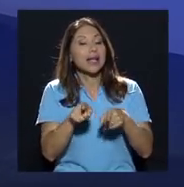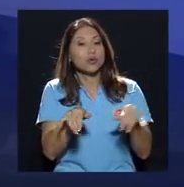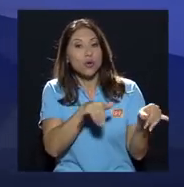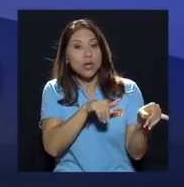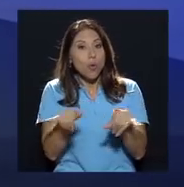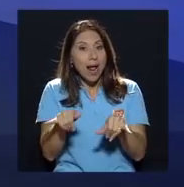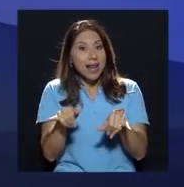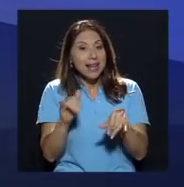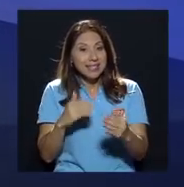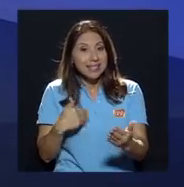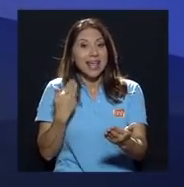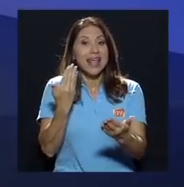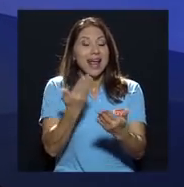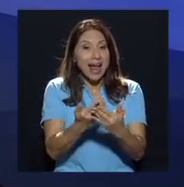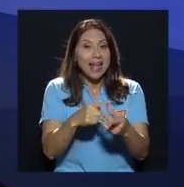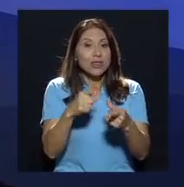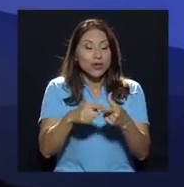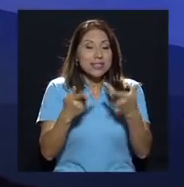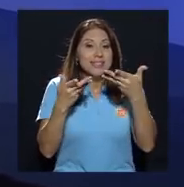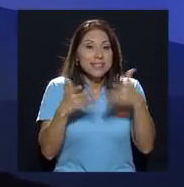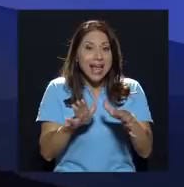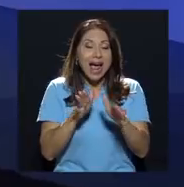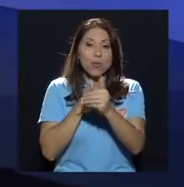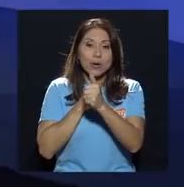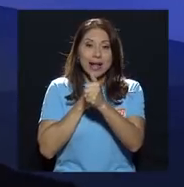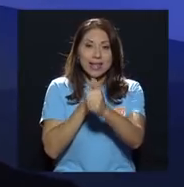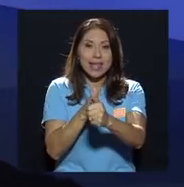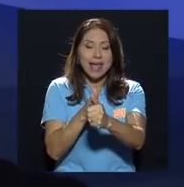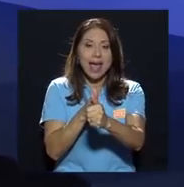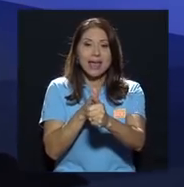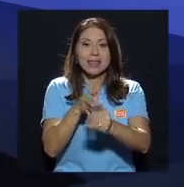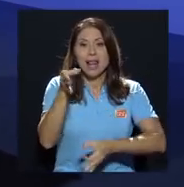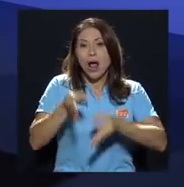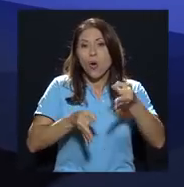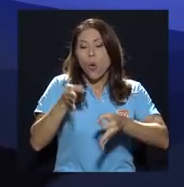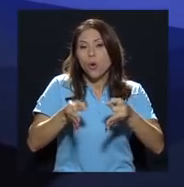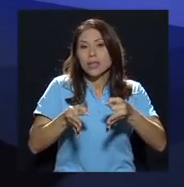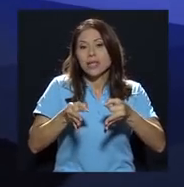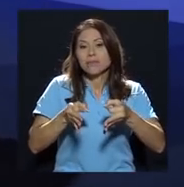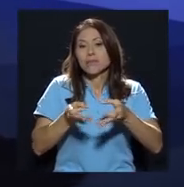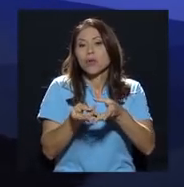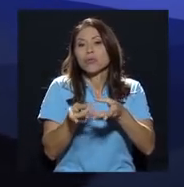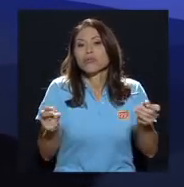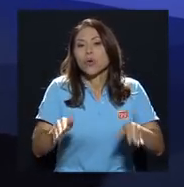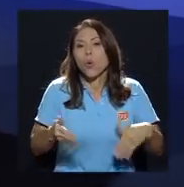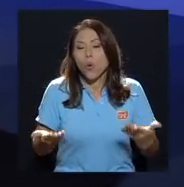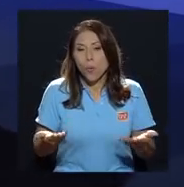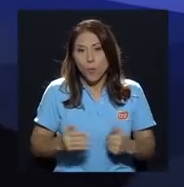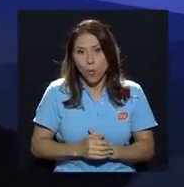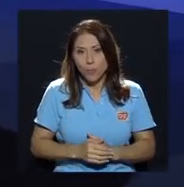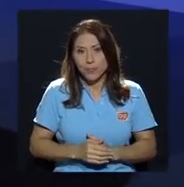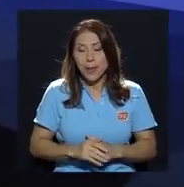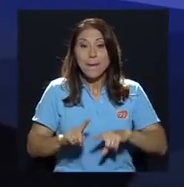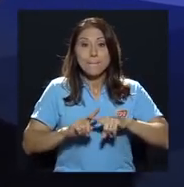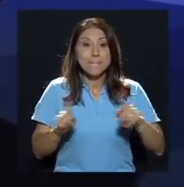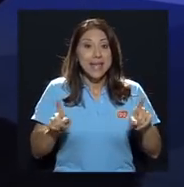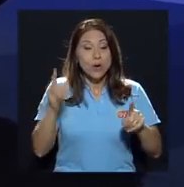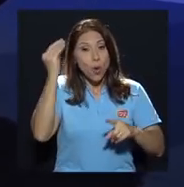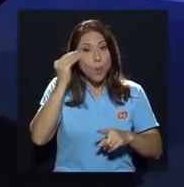igual pues ya hay una guía el de la corte de cómo va a resolver y indudablemente